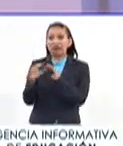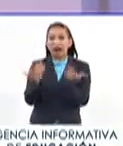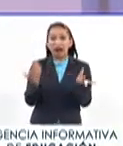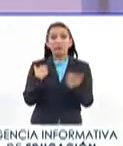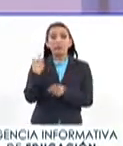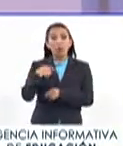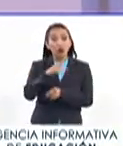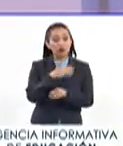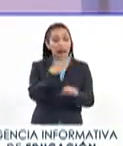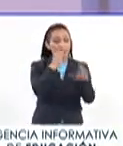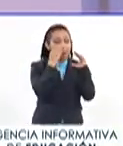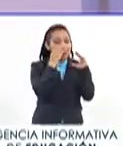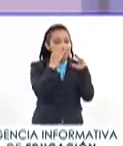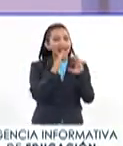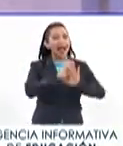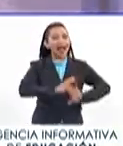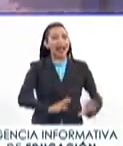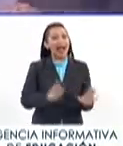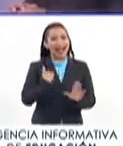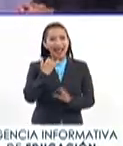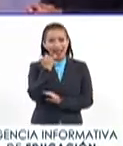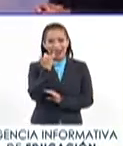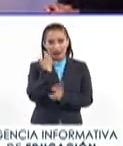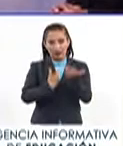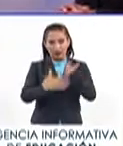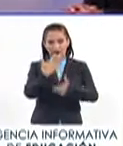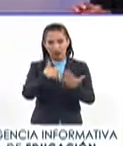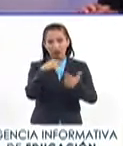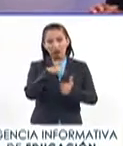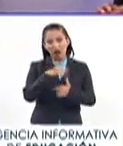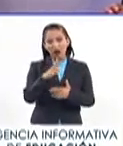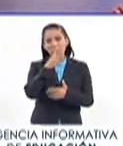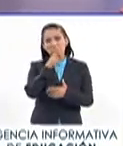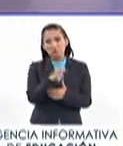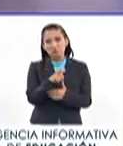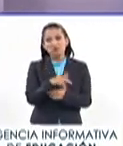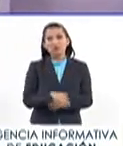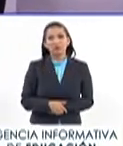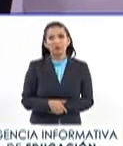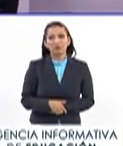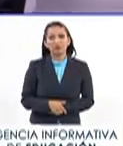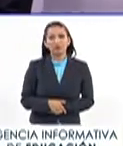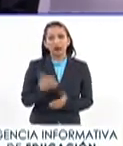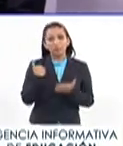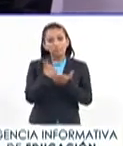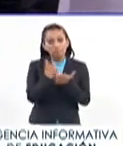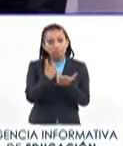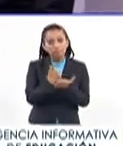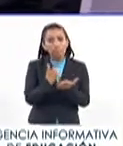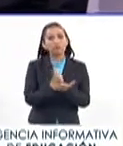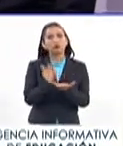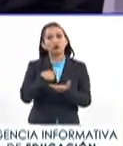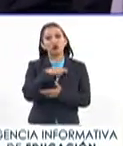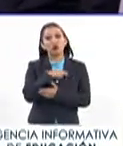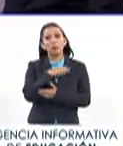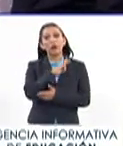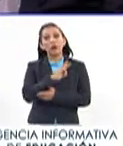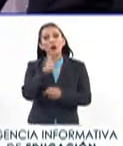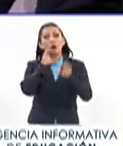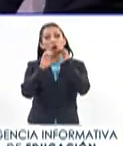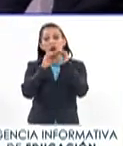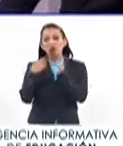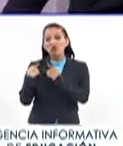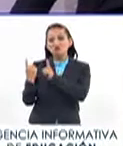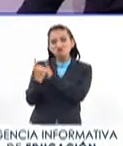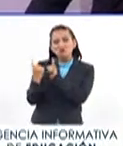desde que tomaron esa capacitación en nuestro idioma, han estado un poquito más ayudándonos. Nosotros nos podemos comunicar